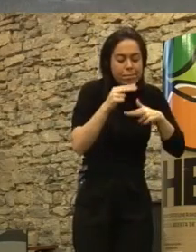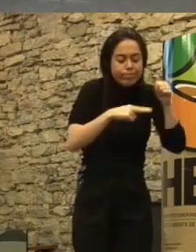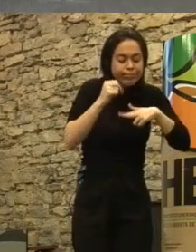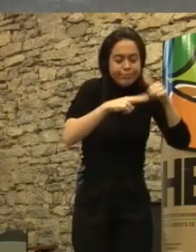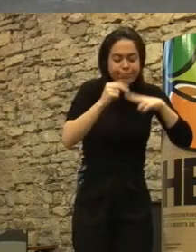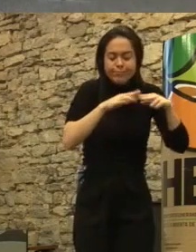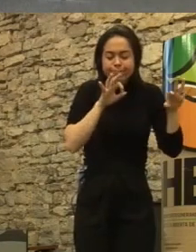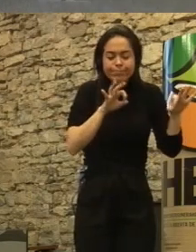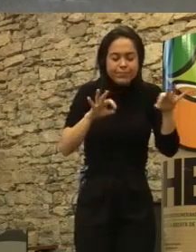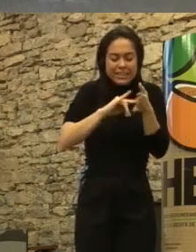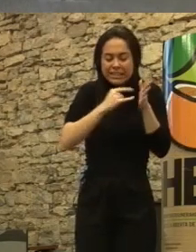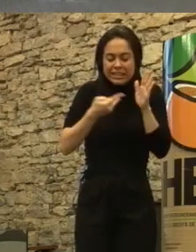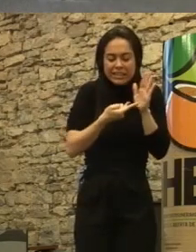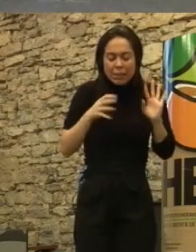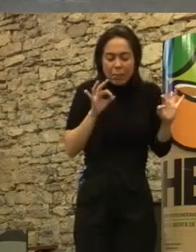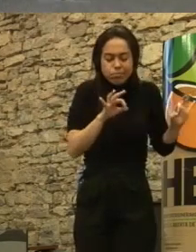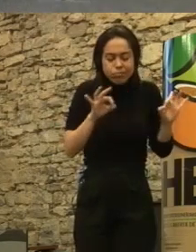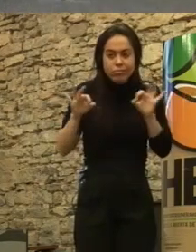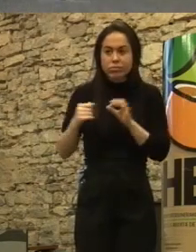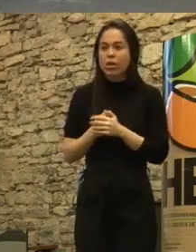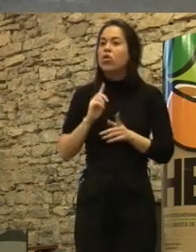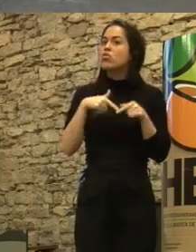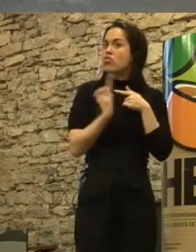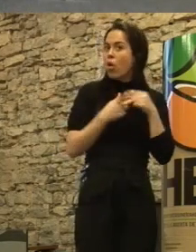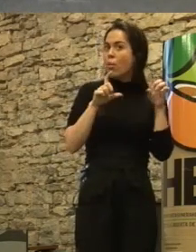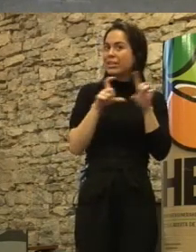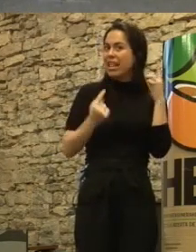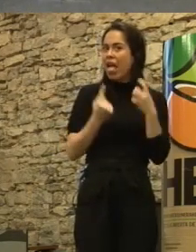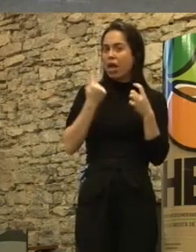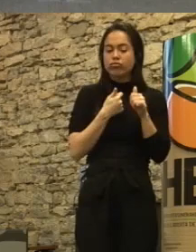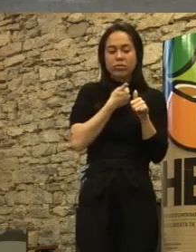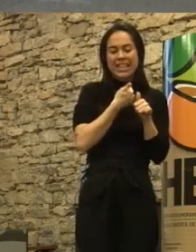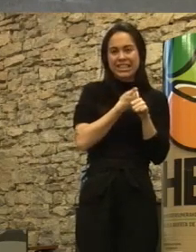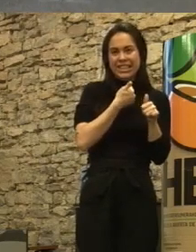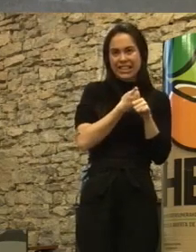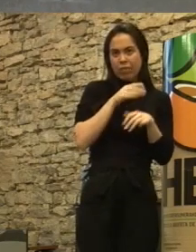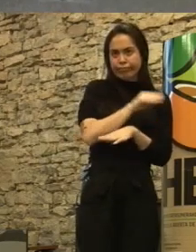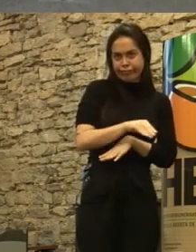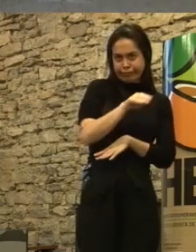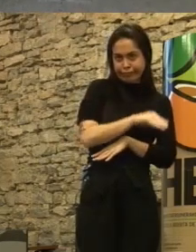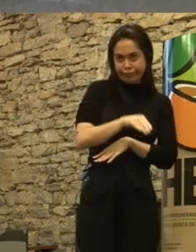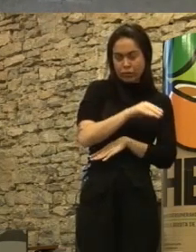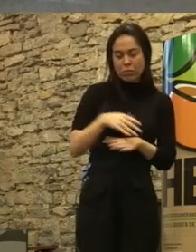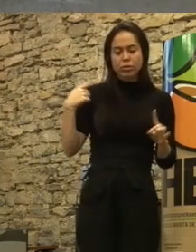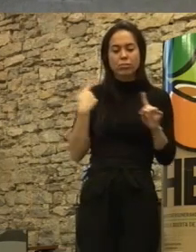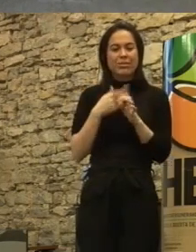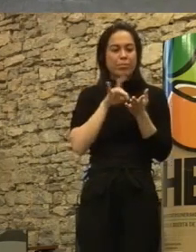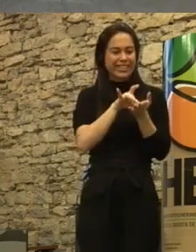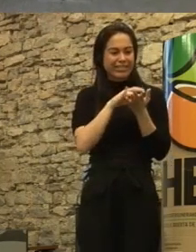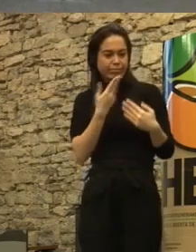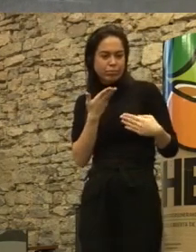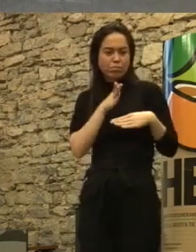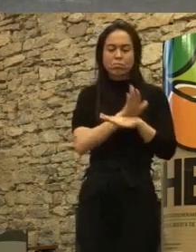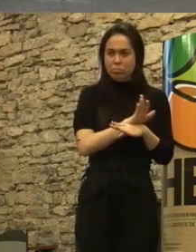montan empresas para hacer un seguimiento de eso, para hacer asistencia de eso, para dar servicio a